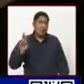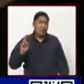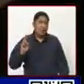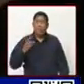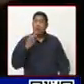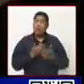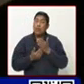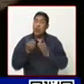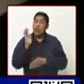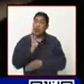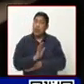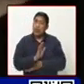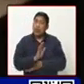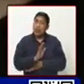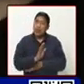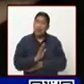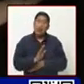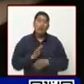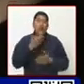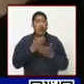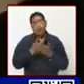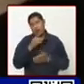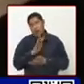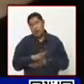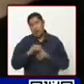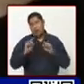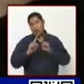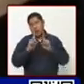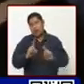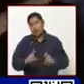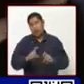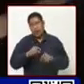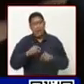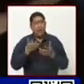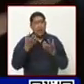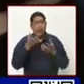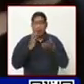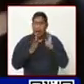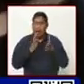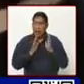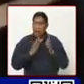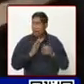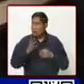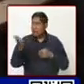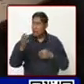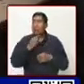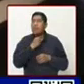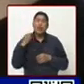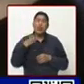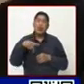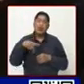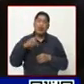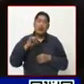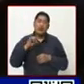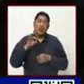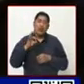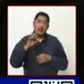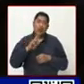Hey, Alegría, buenas tardes. Buenas tardes, señorita. Una consulta. ¿Quisiera conversar con el padre Pifarré?